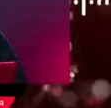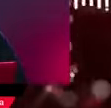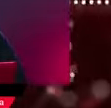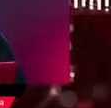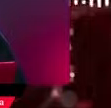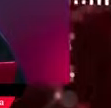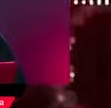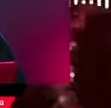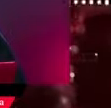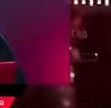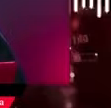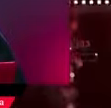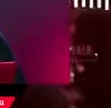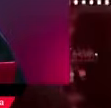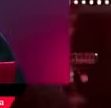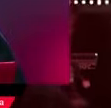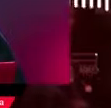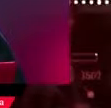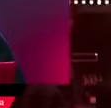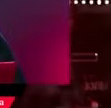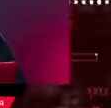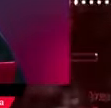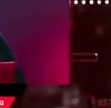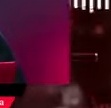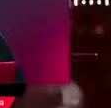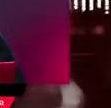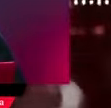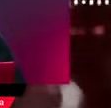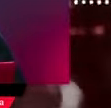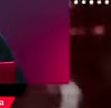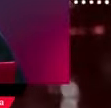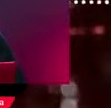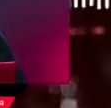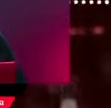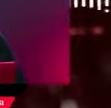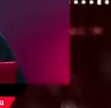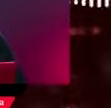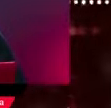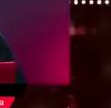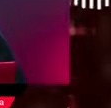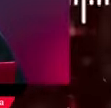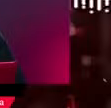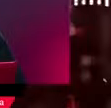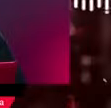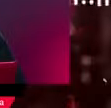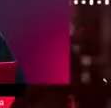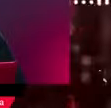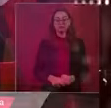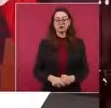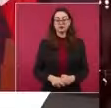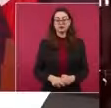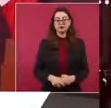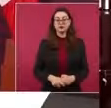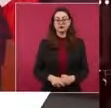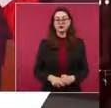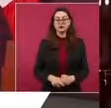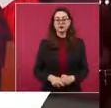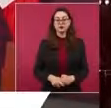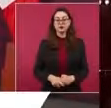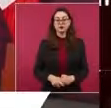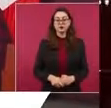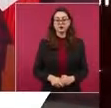interrogantes y concretamente, ¿qué nos dice de estos temas, José Reyes? Así es, Urbano